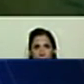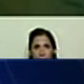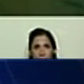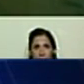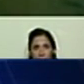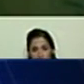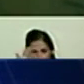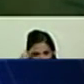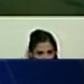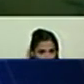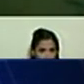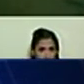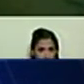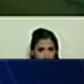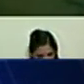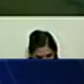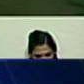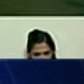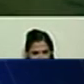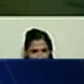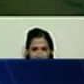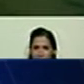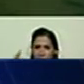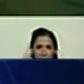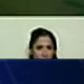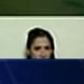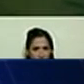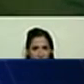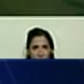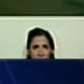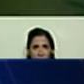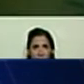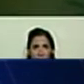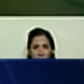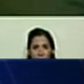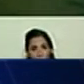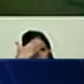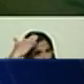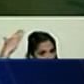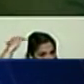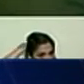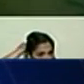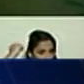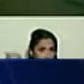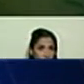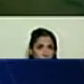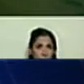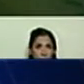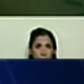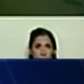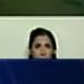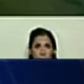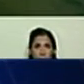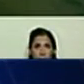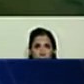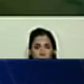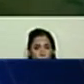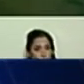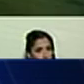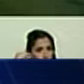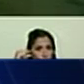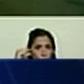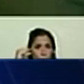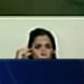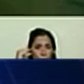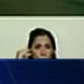Pretender que aquí en la tierra de nuestro libertador Simón Bolívar, de Francisco de Miranda, de Antonio José de Sucre, de